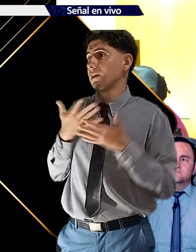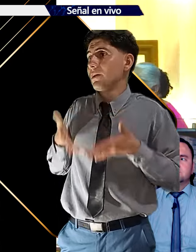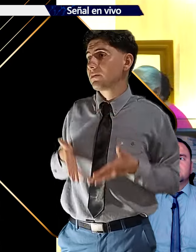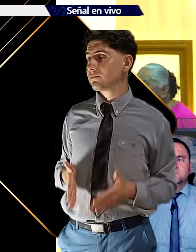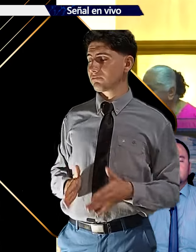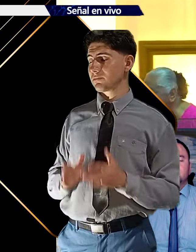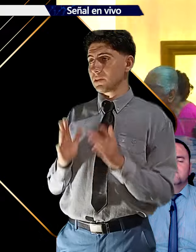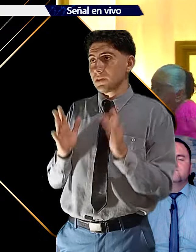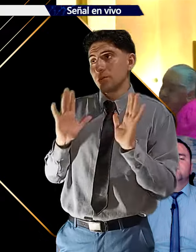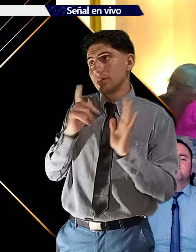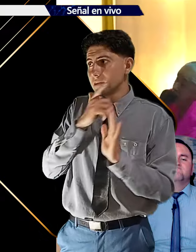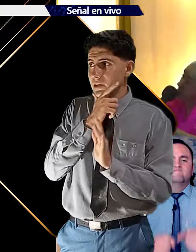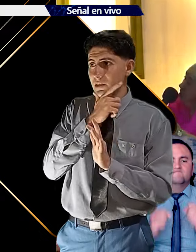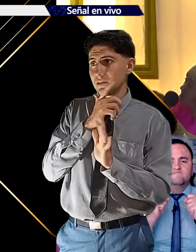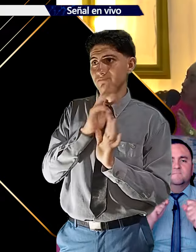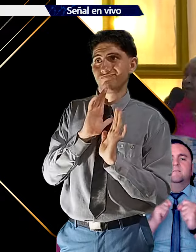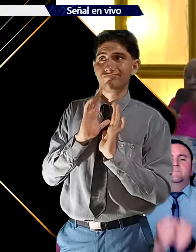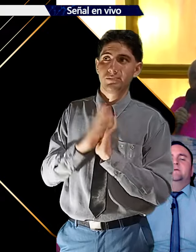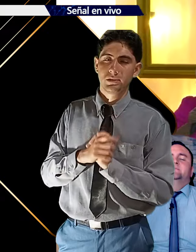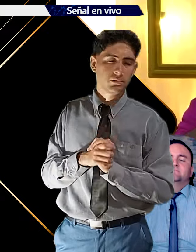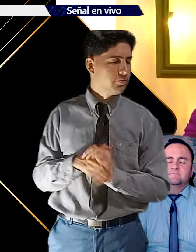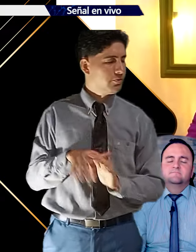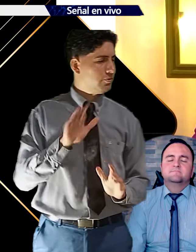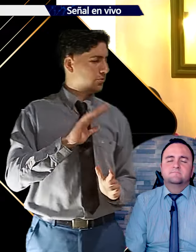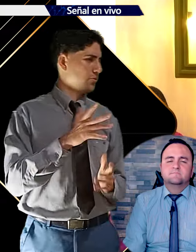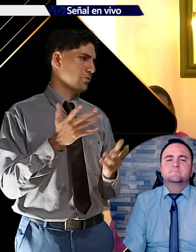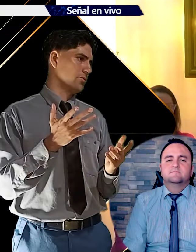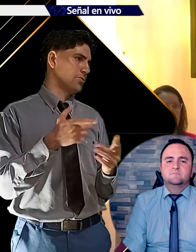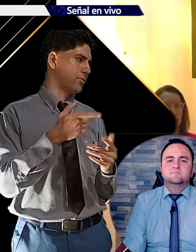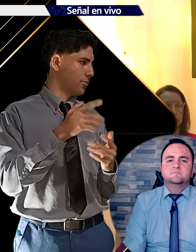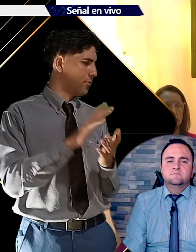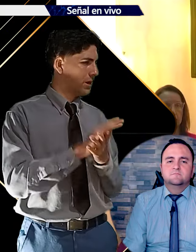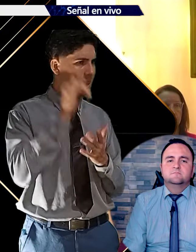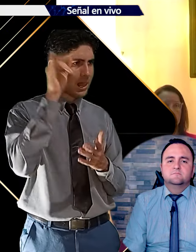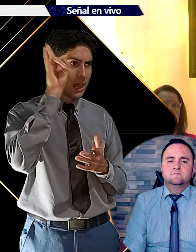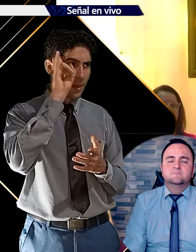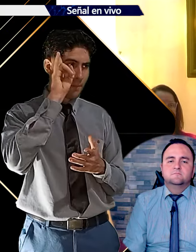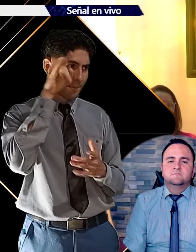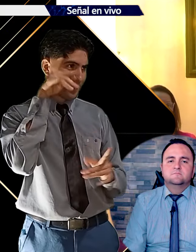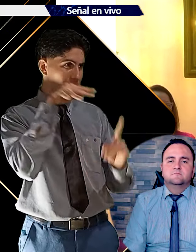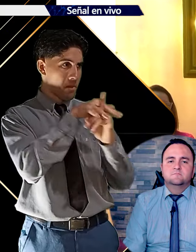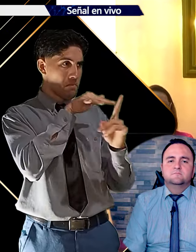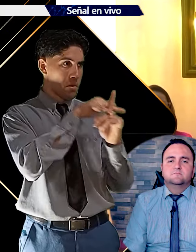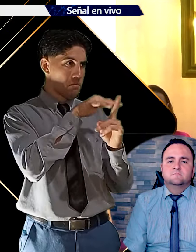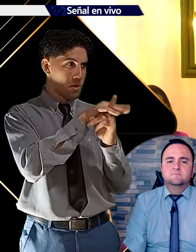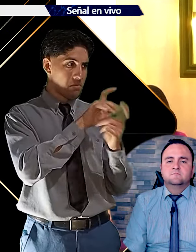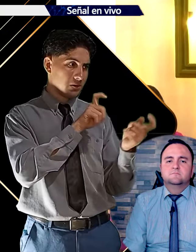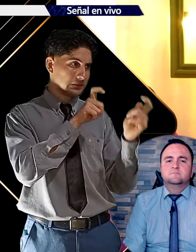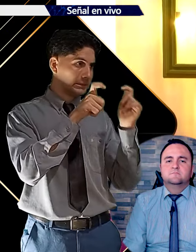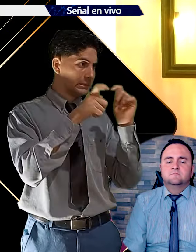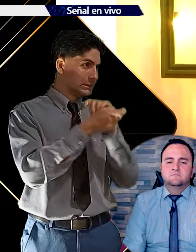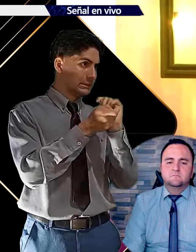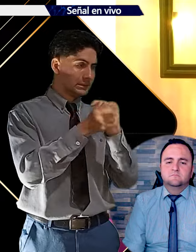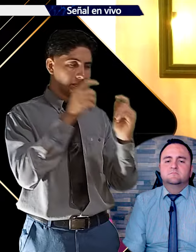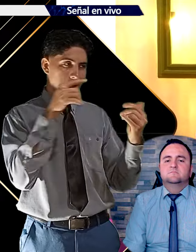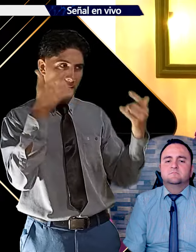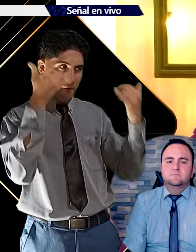afirmando también diciéndome: es que ella me dijo que nació así? Le dije: hermana, es que a usted el enemigo la tiene